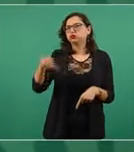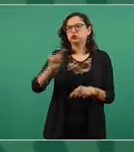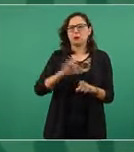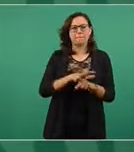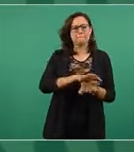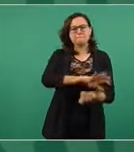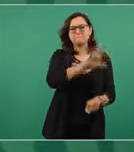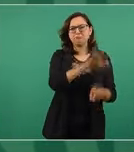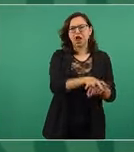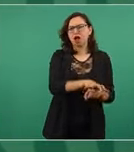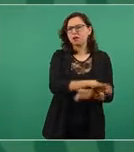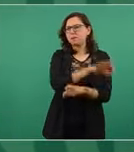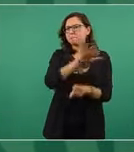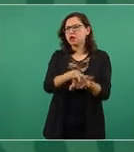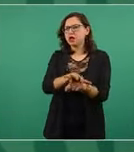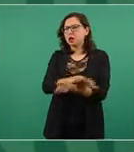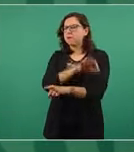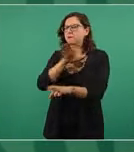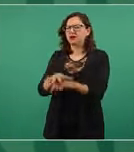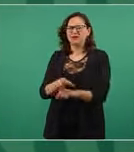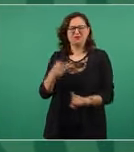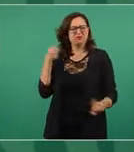Muchos jóvenes